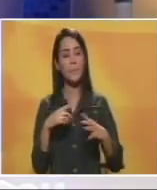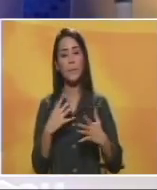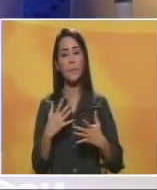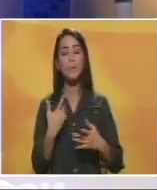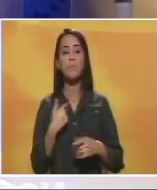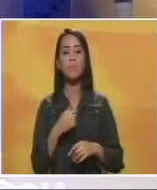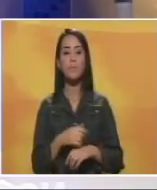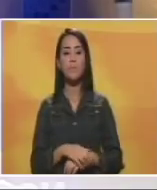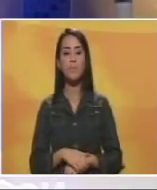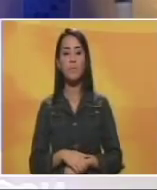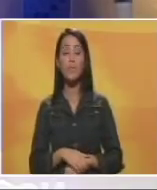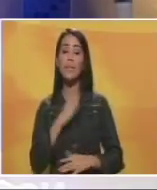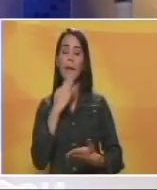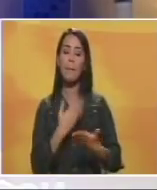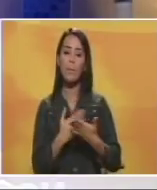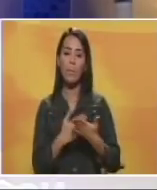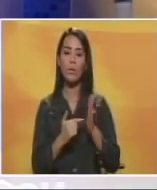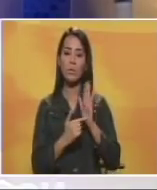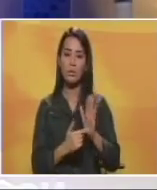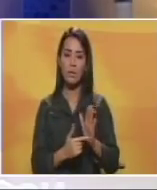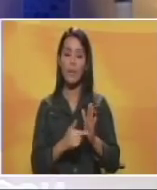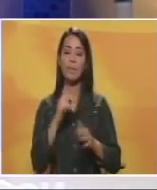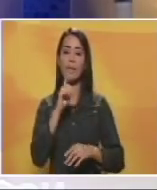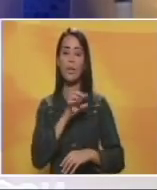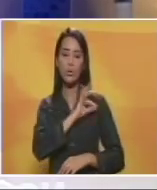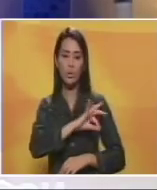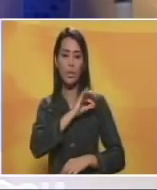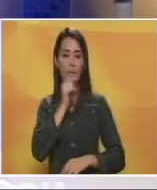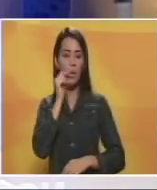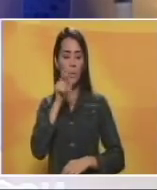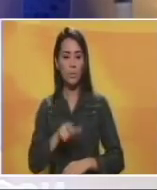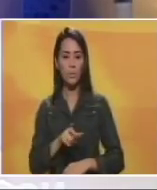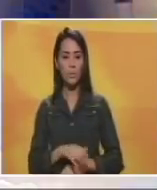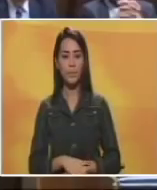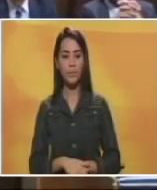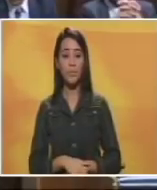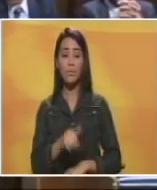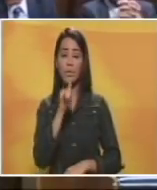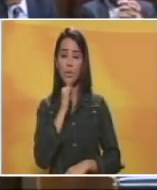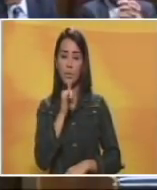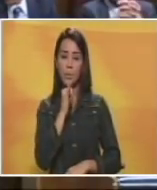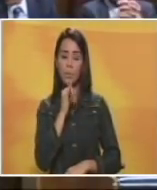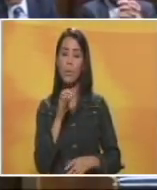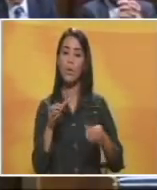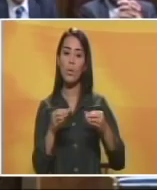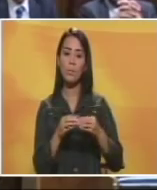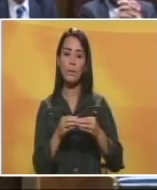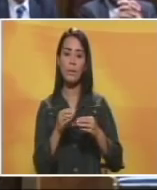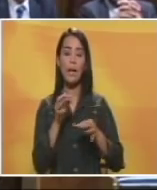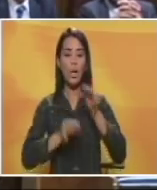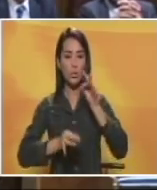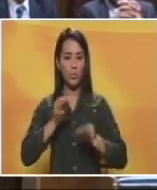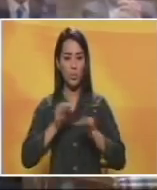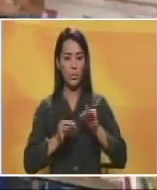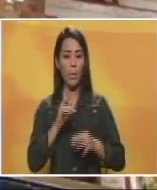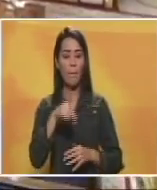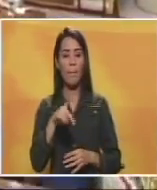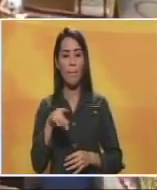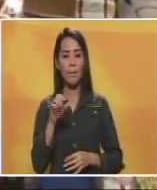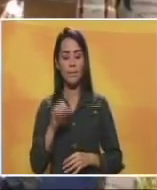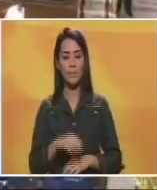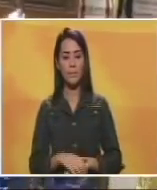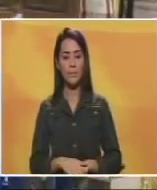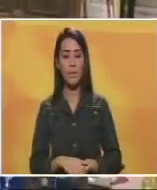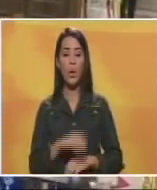causa de una moción de censura en el favor del socialista Pedro Sánchez. Rajoy lo indicó así ante el Comité Ejecutivo del PP, poniendo fin a casi